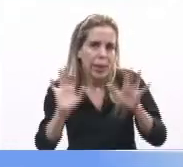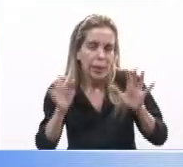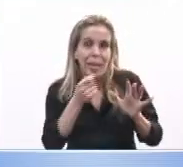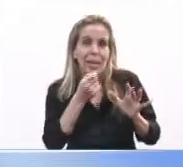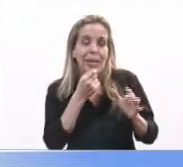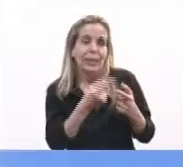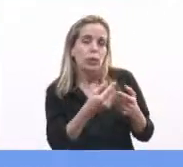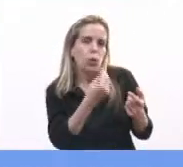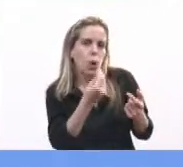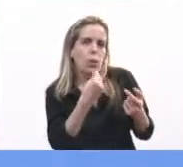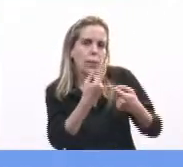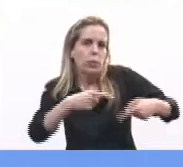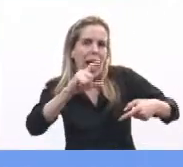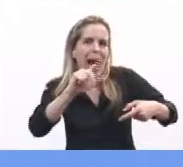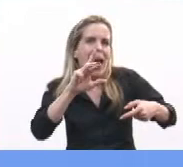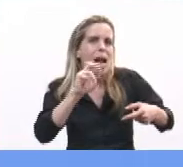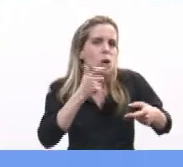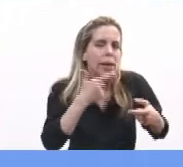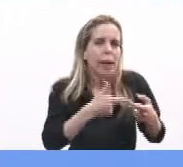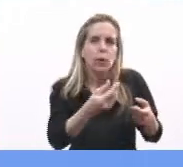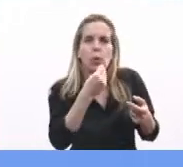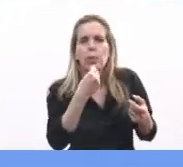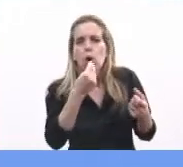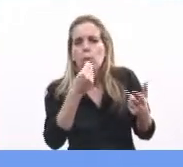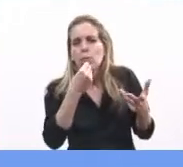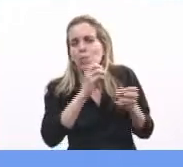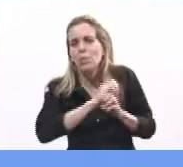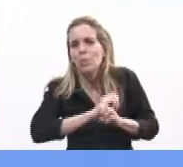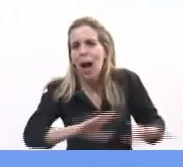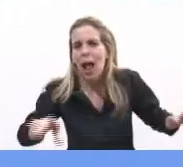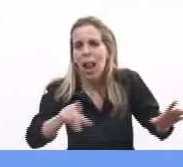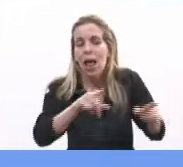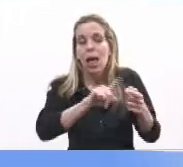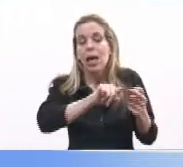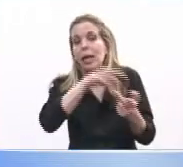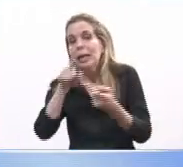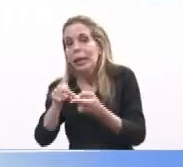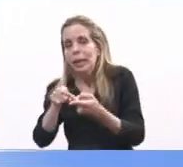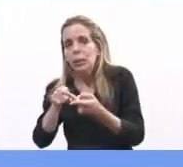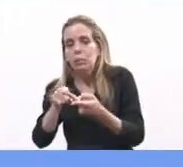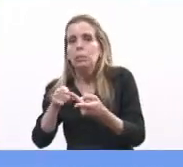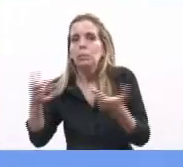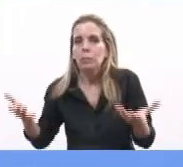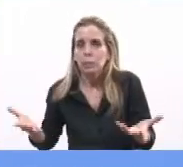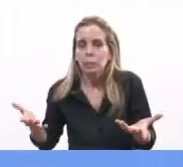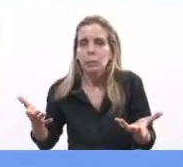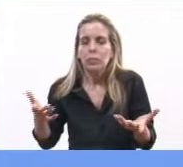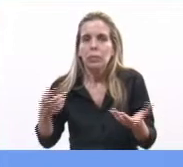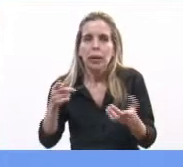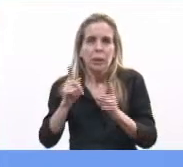consumimos calorías productos de la mala alimentación y por otro lado no discutimos no